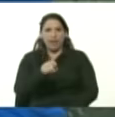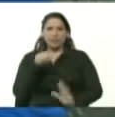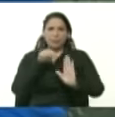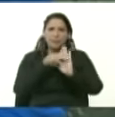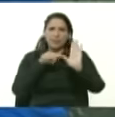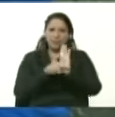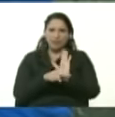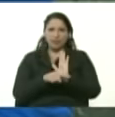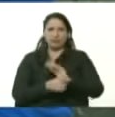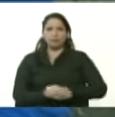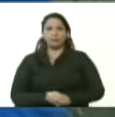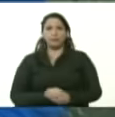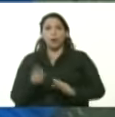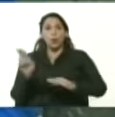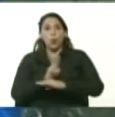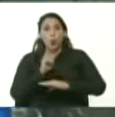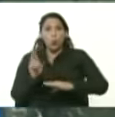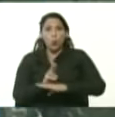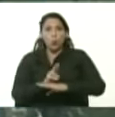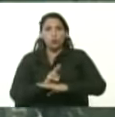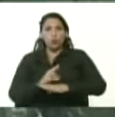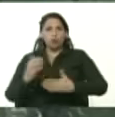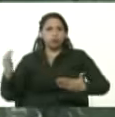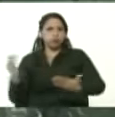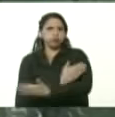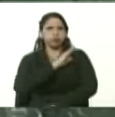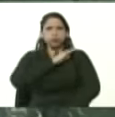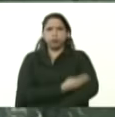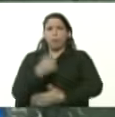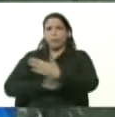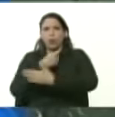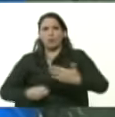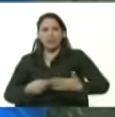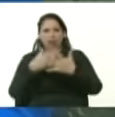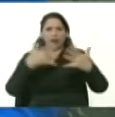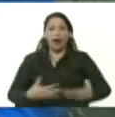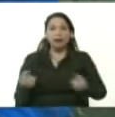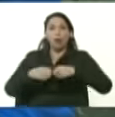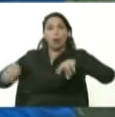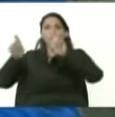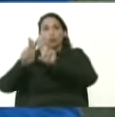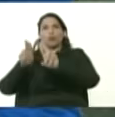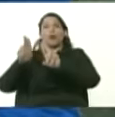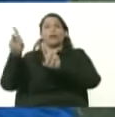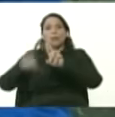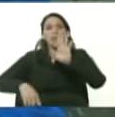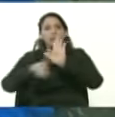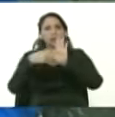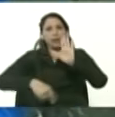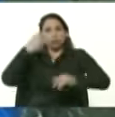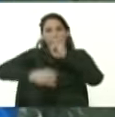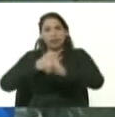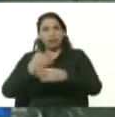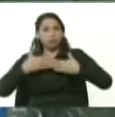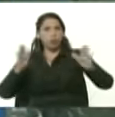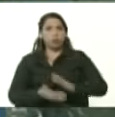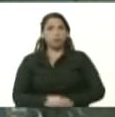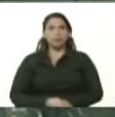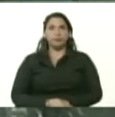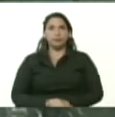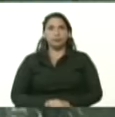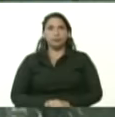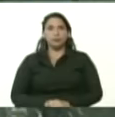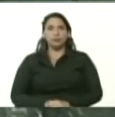constituyen uso de la fuerza prohibida por la Carta de las Naciones Unidas y el derecho internacional público, lo